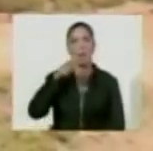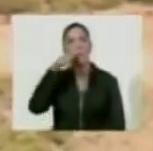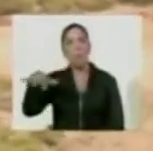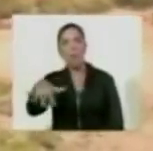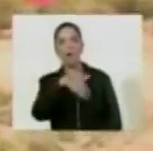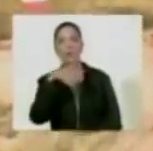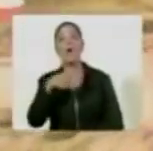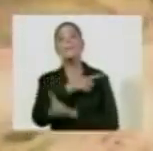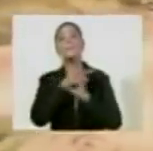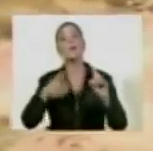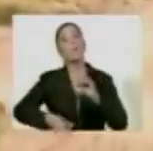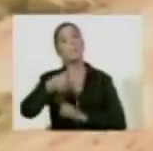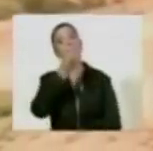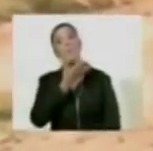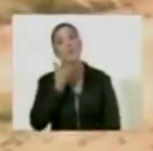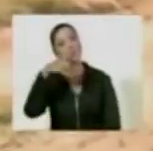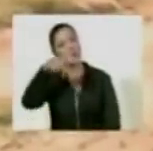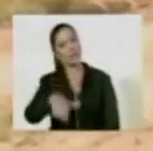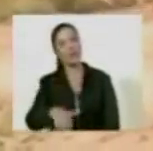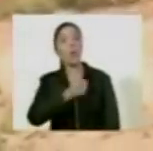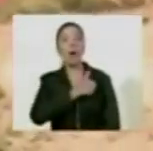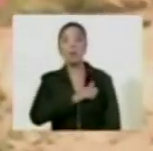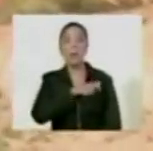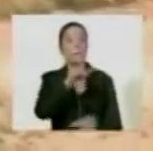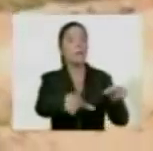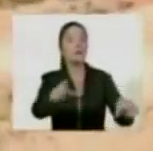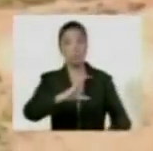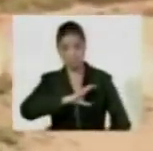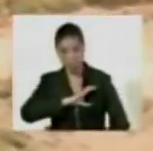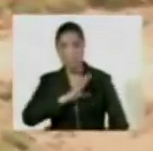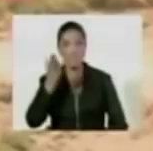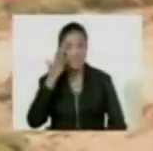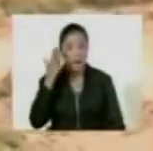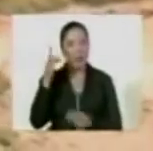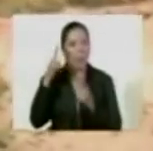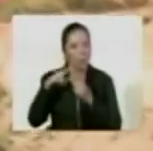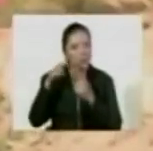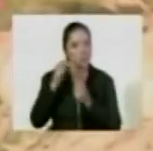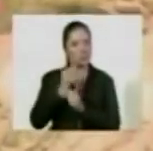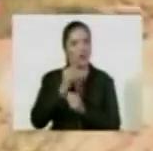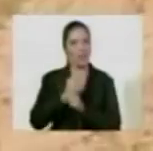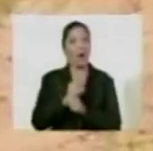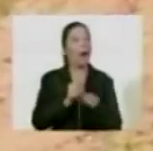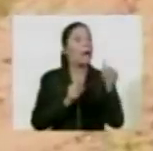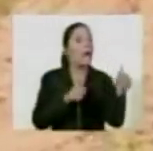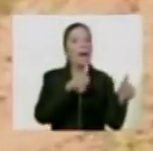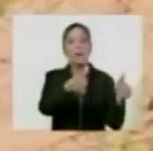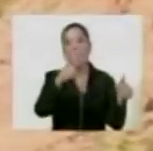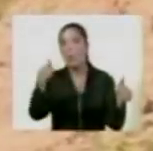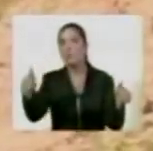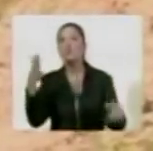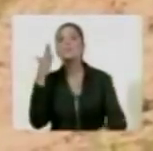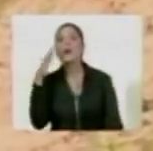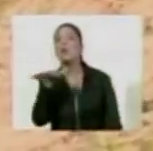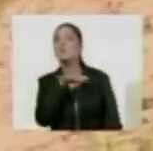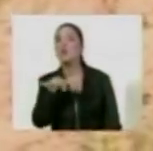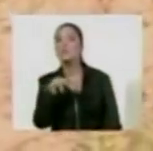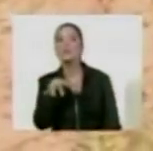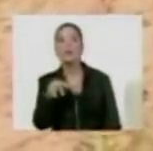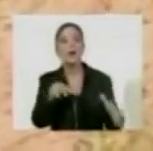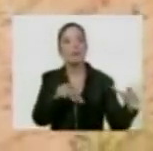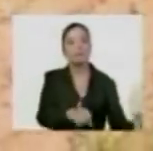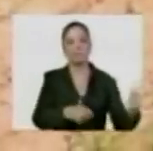operación, mi comandante, es que cada miliciano sabe su función. Cada miliciano sabe dónde va a buscar su fusil, sabe